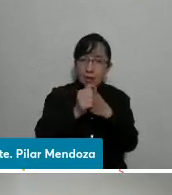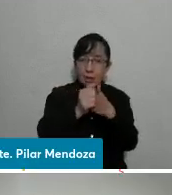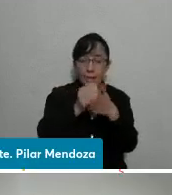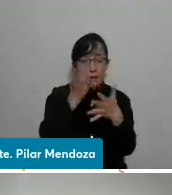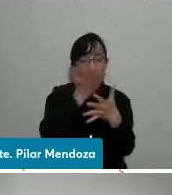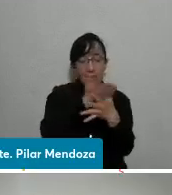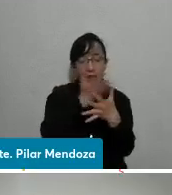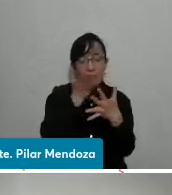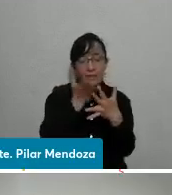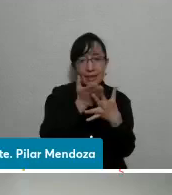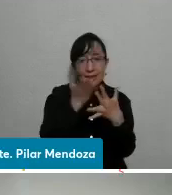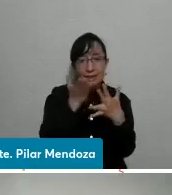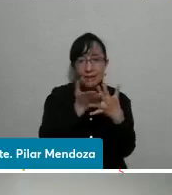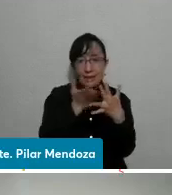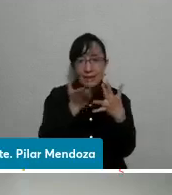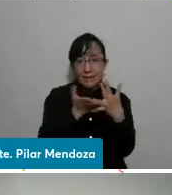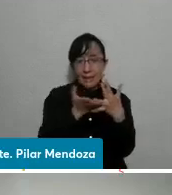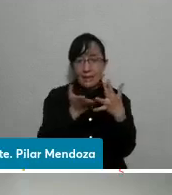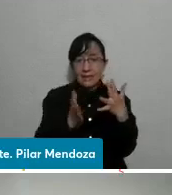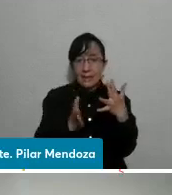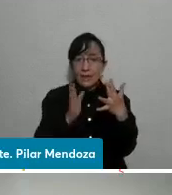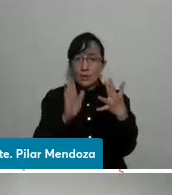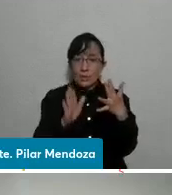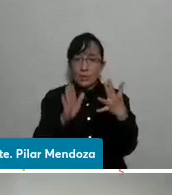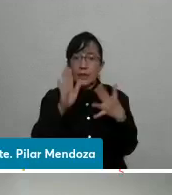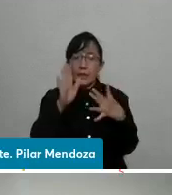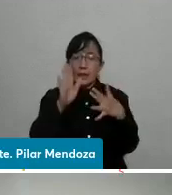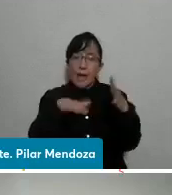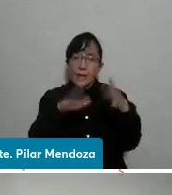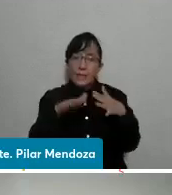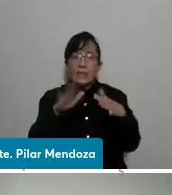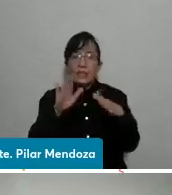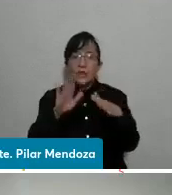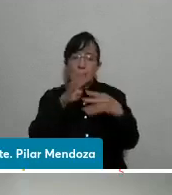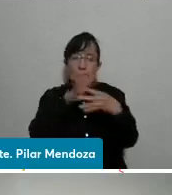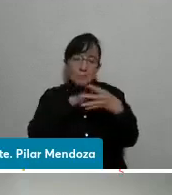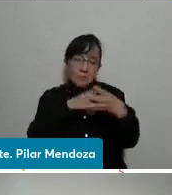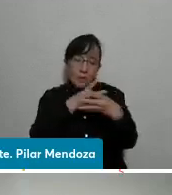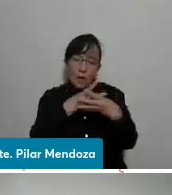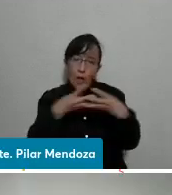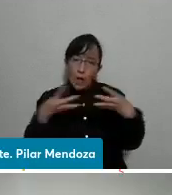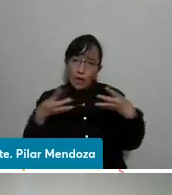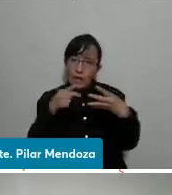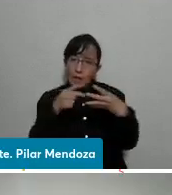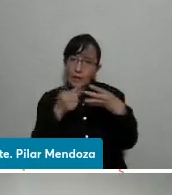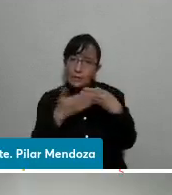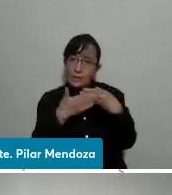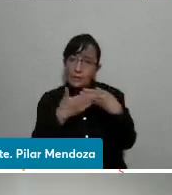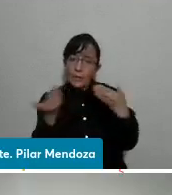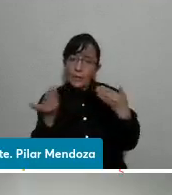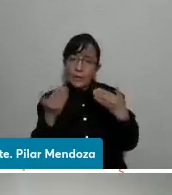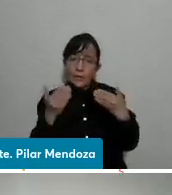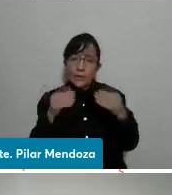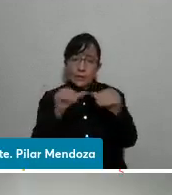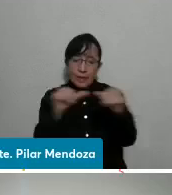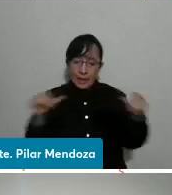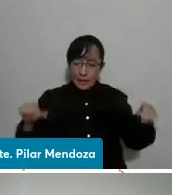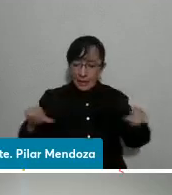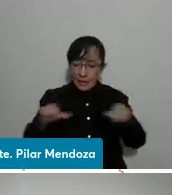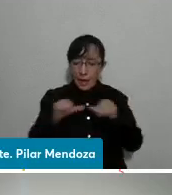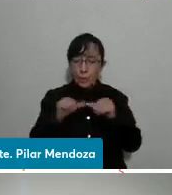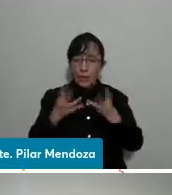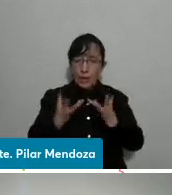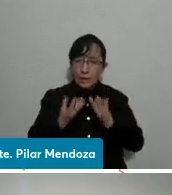unos encuentros en el aula, ¿listo? Y en otros espacios, entonces en cada uno de esos espacios se hace